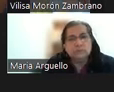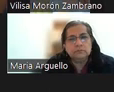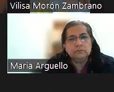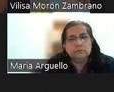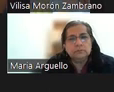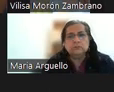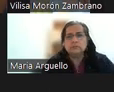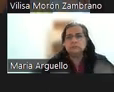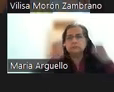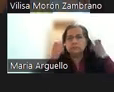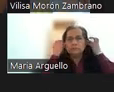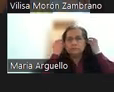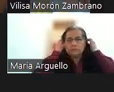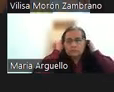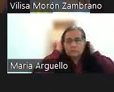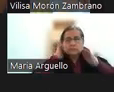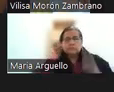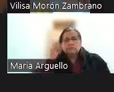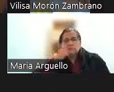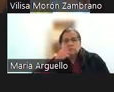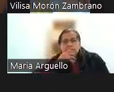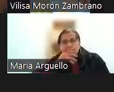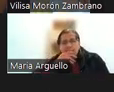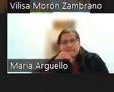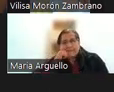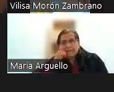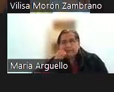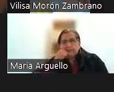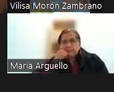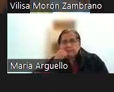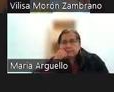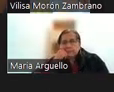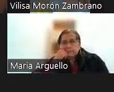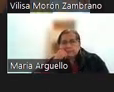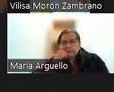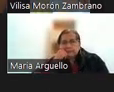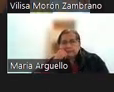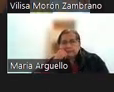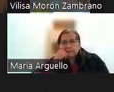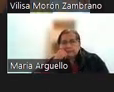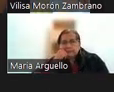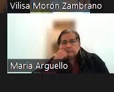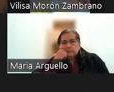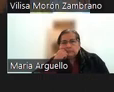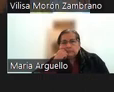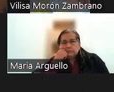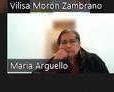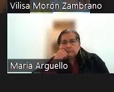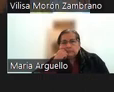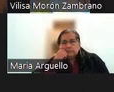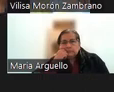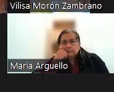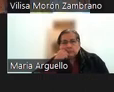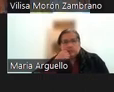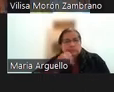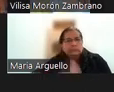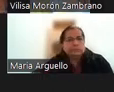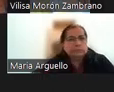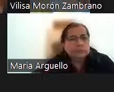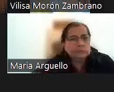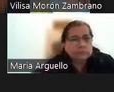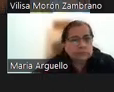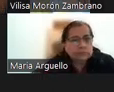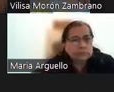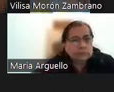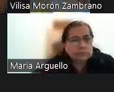volviendo la niña dentro de este año volvamos a tener periodos secos entonces no tenemos ese tiempo ni esa capacidad porque estamos puestos a prueba